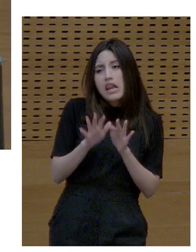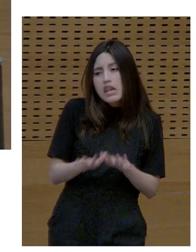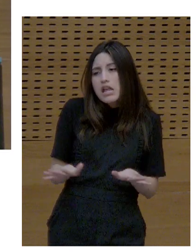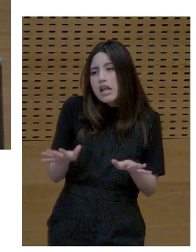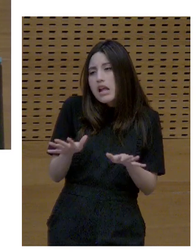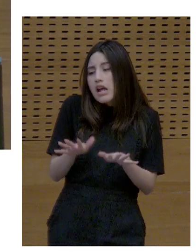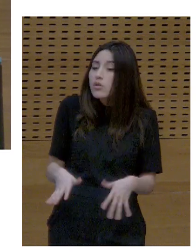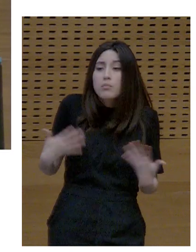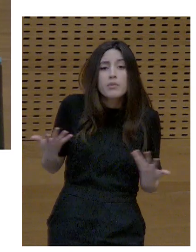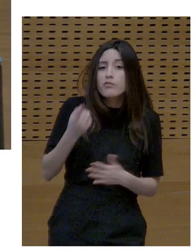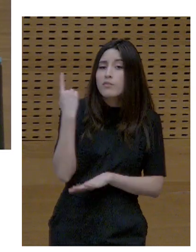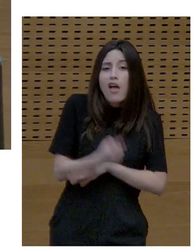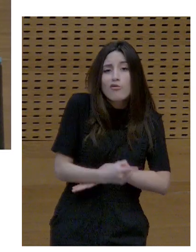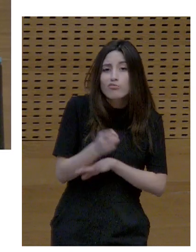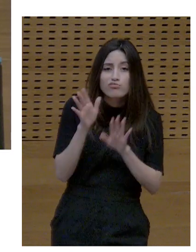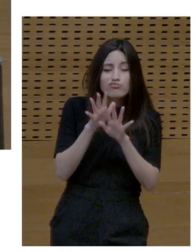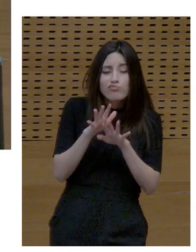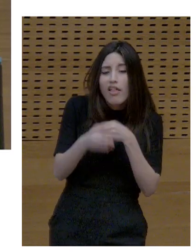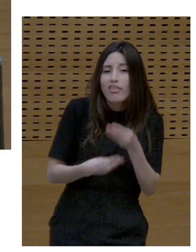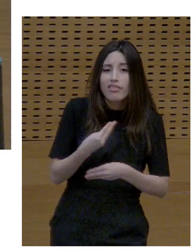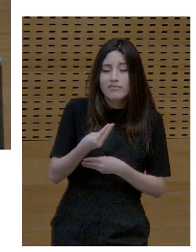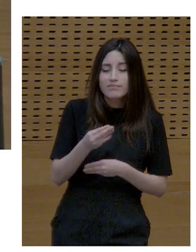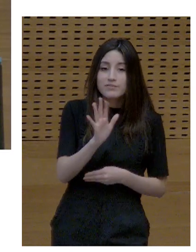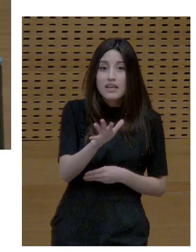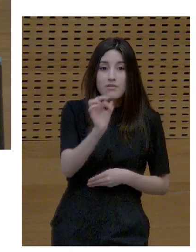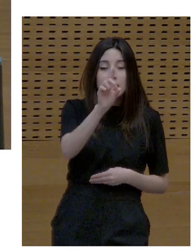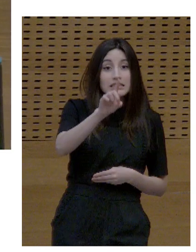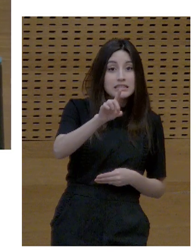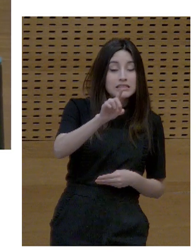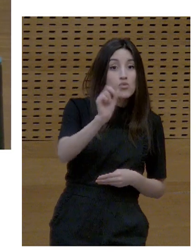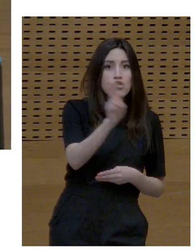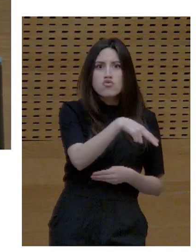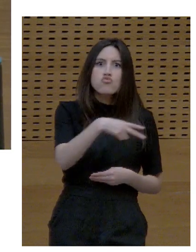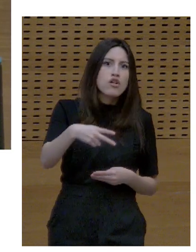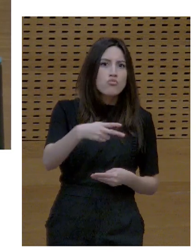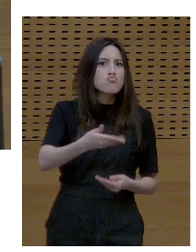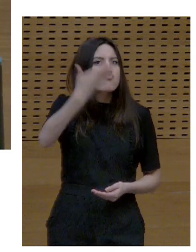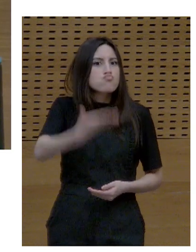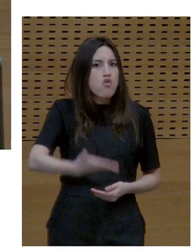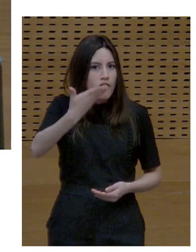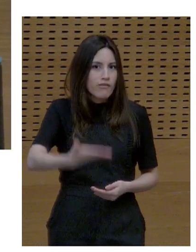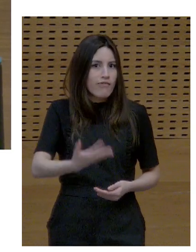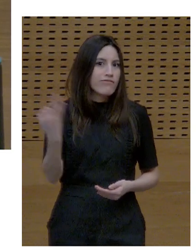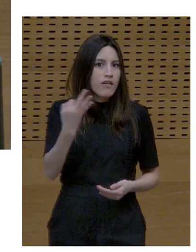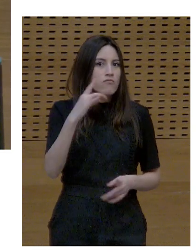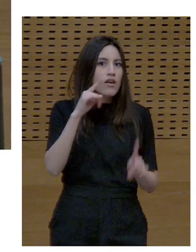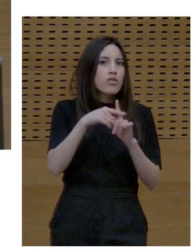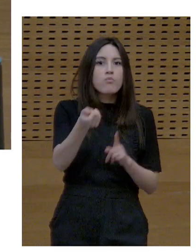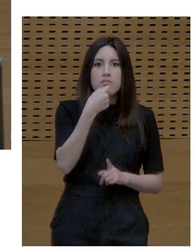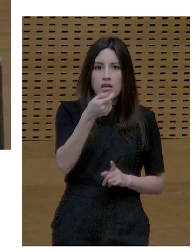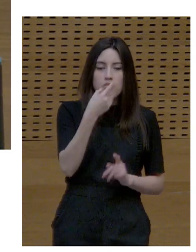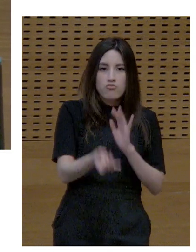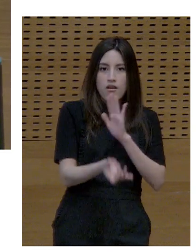obligatorio hacerlo así. Y luego hay que tener unos resultados de peso para poder comercializar un medicamento. Entonces,